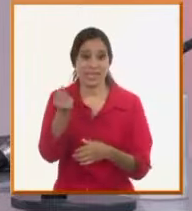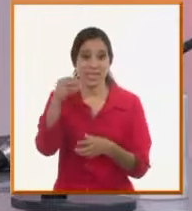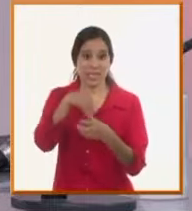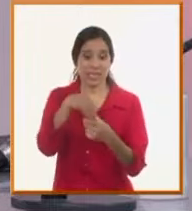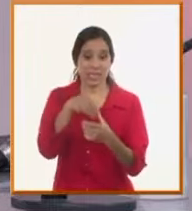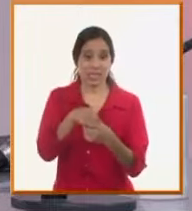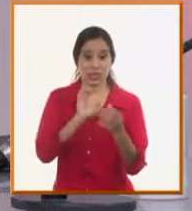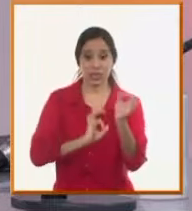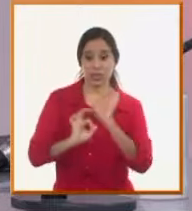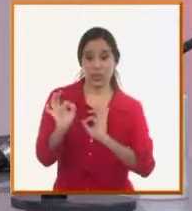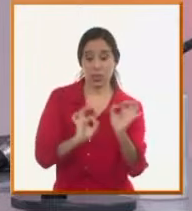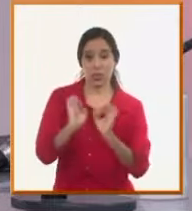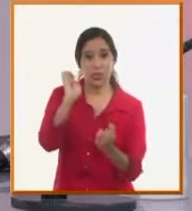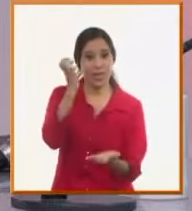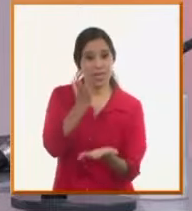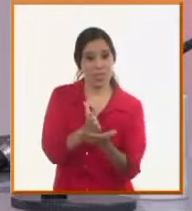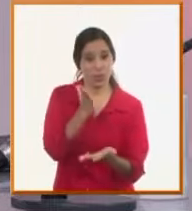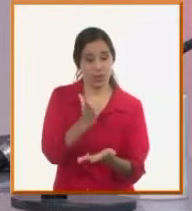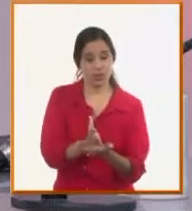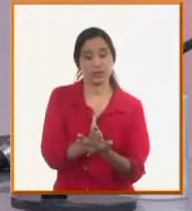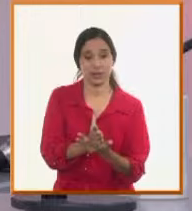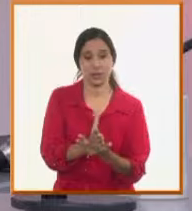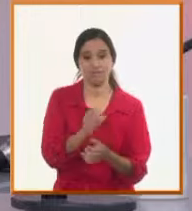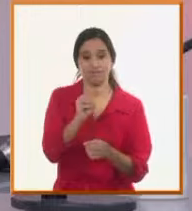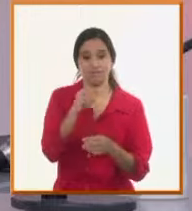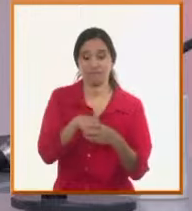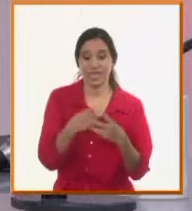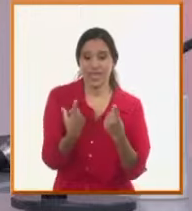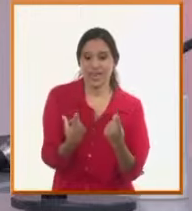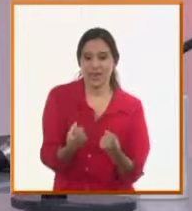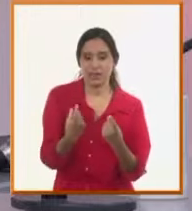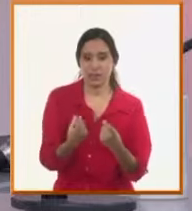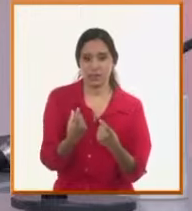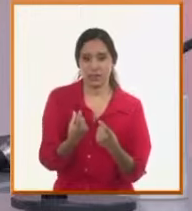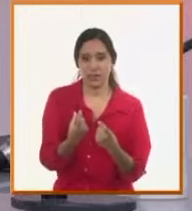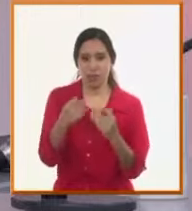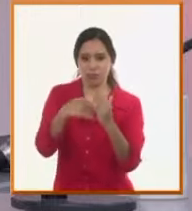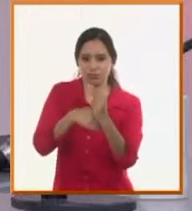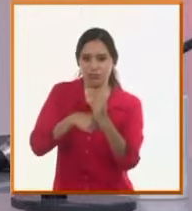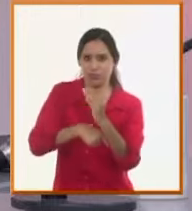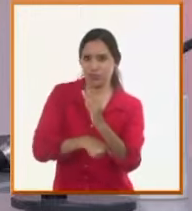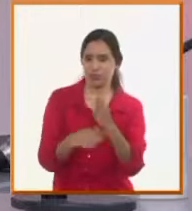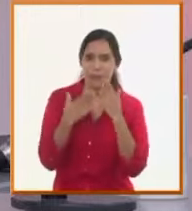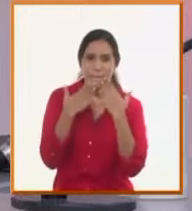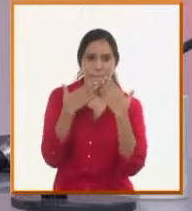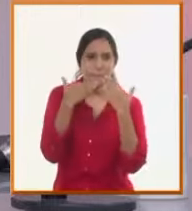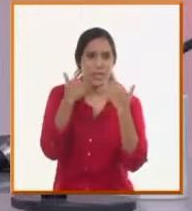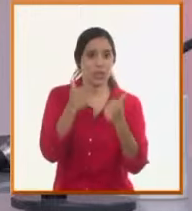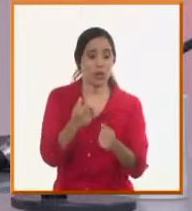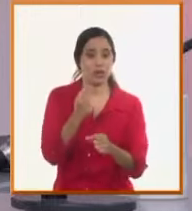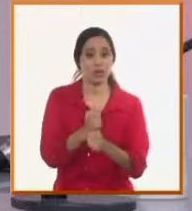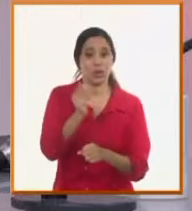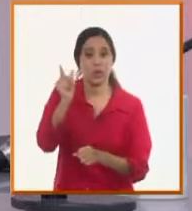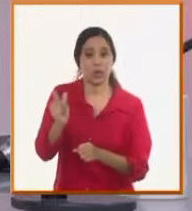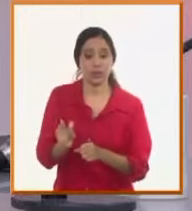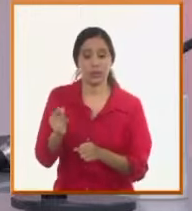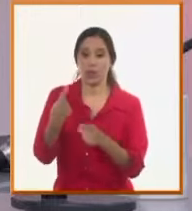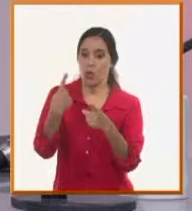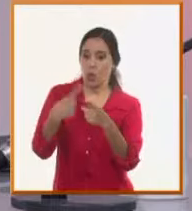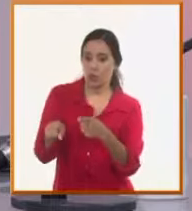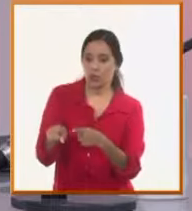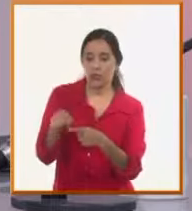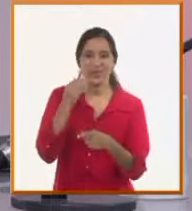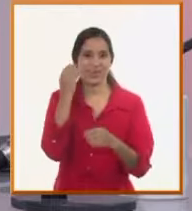y pasa también por esta necesidad, como ustedes decían ayer, de penetrar más con los agentes. Y por el otro lado, las